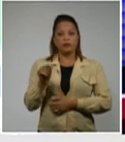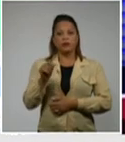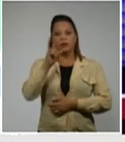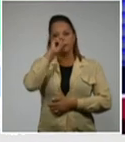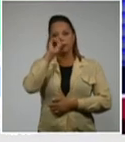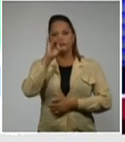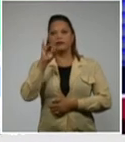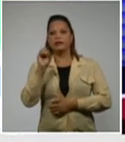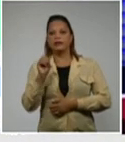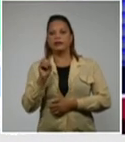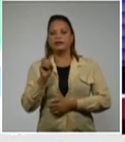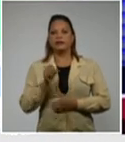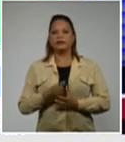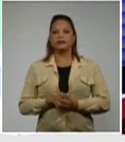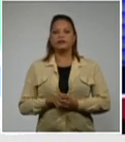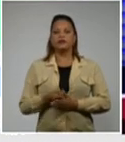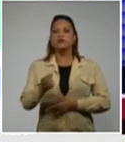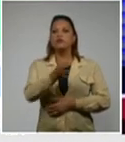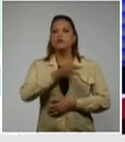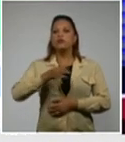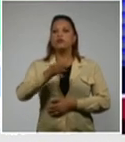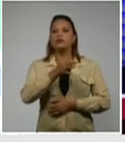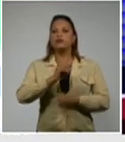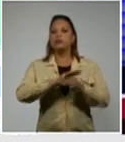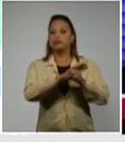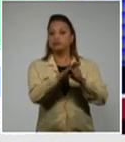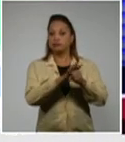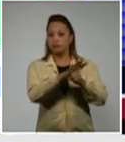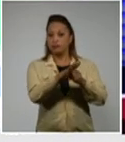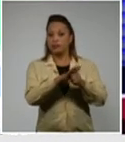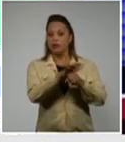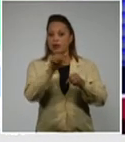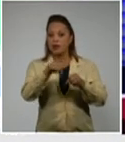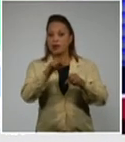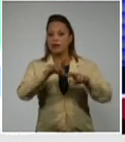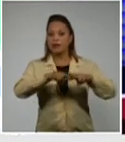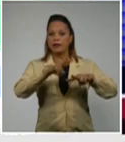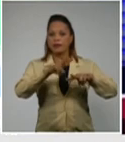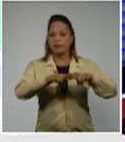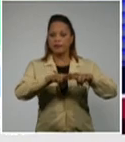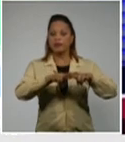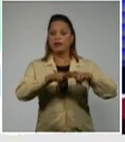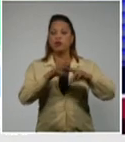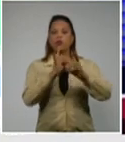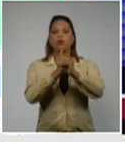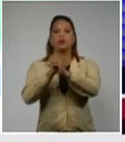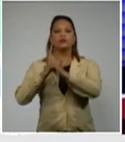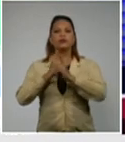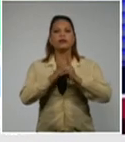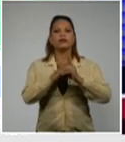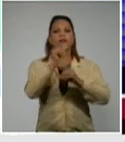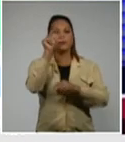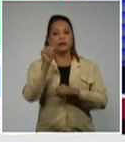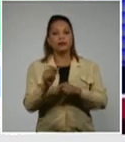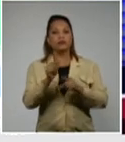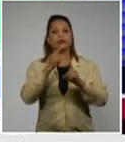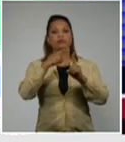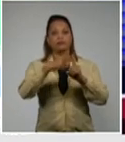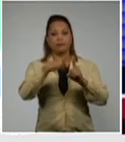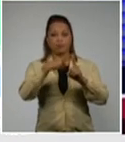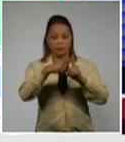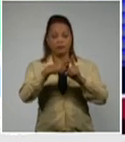edad del municipio de Arroyo Naranjo, aquí en La Habana, contacto de un caso positivo que ya se